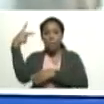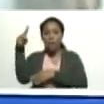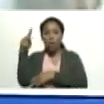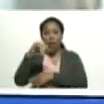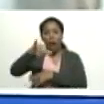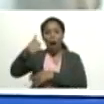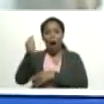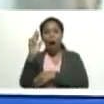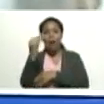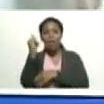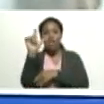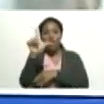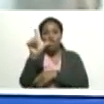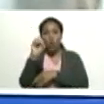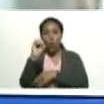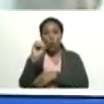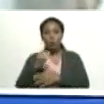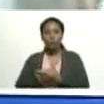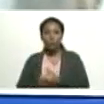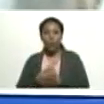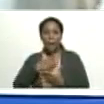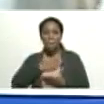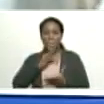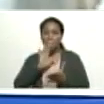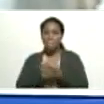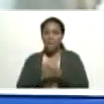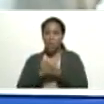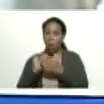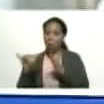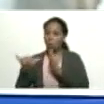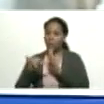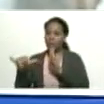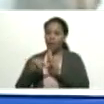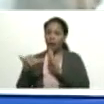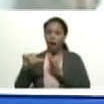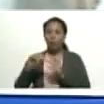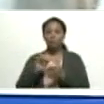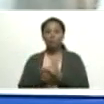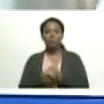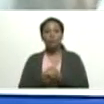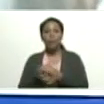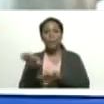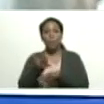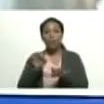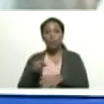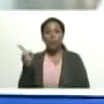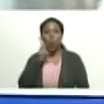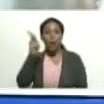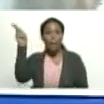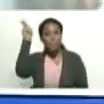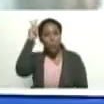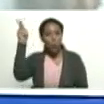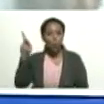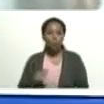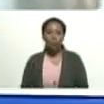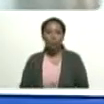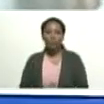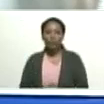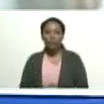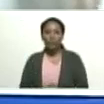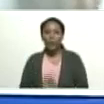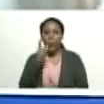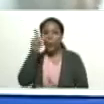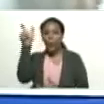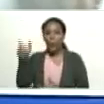Jarillo, mis amigos y vecinos del Jarillo, municipio Guaycaipuro, José Gregorio